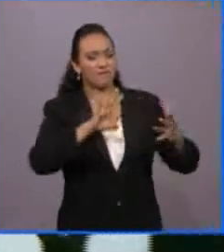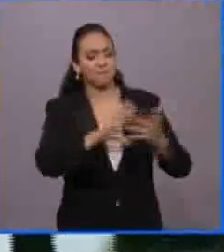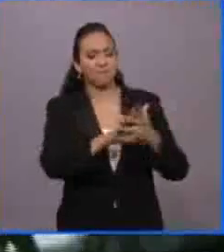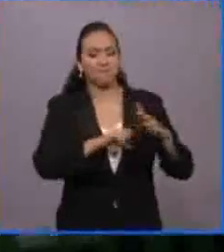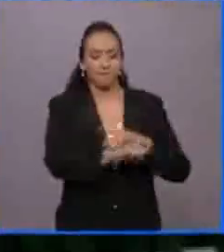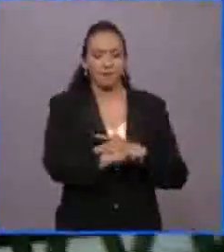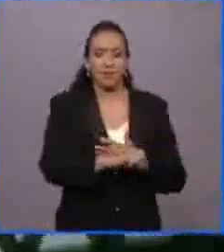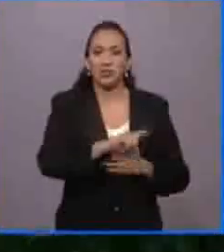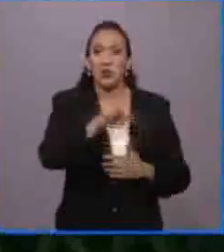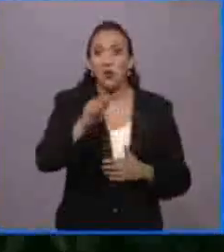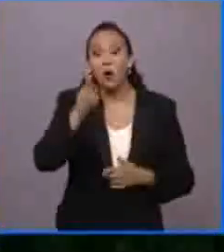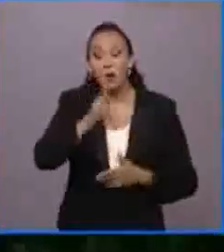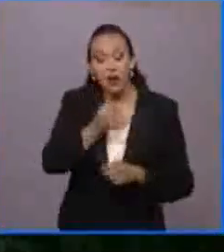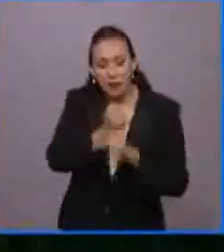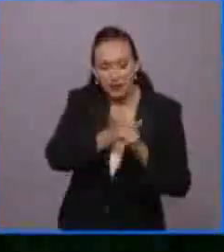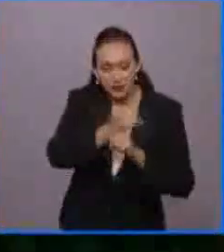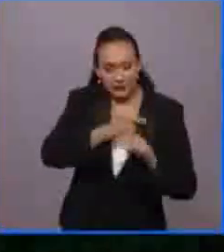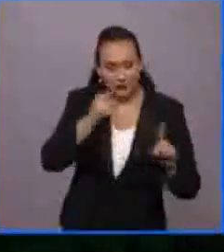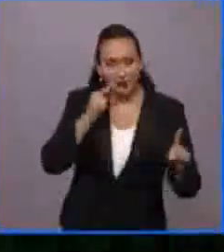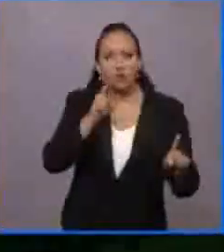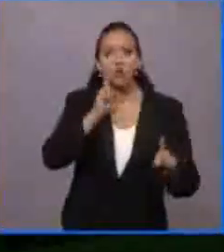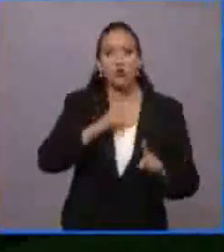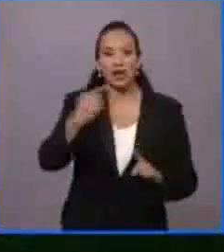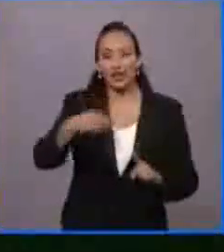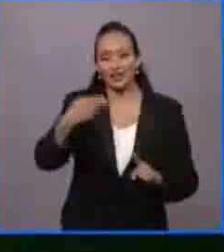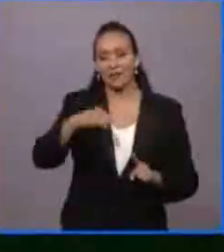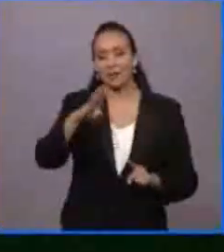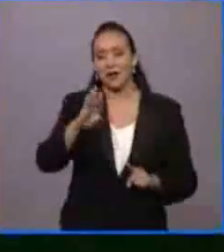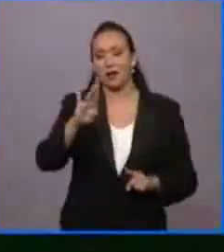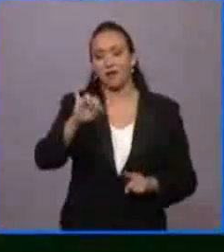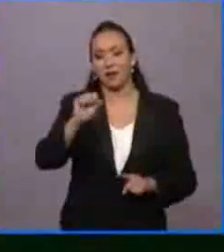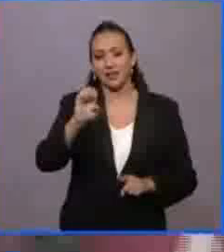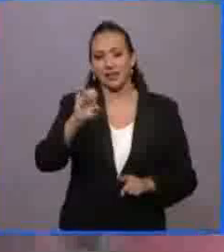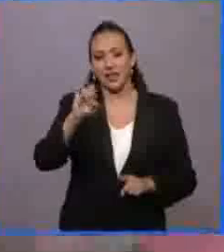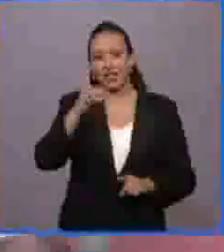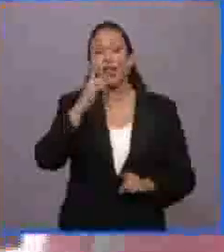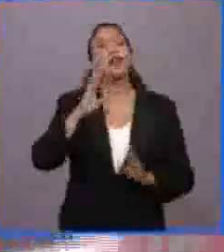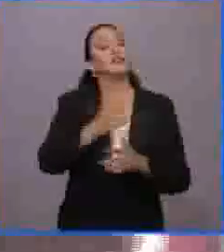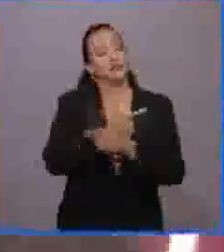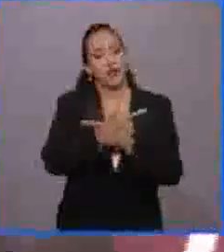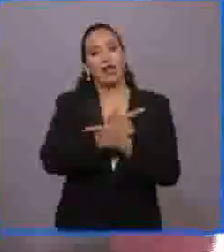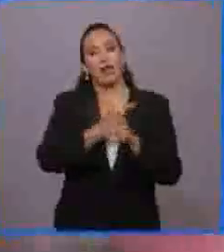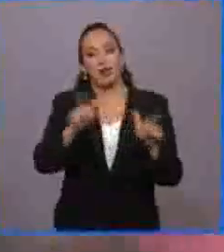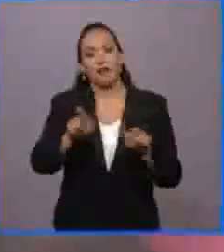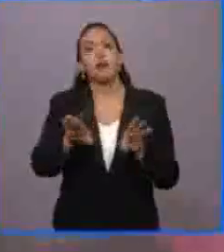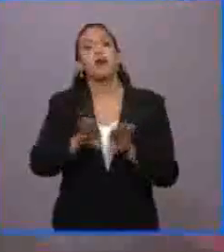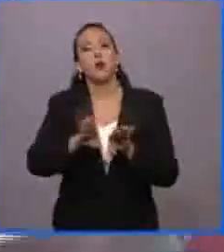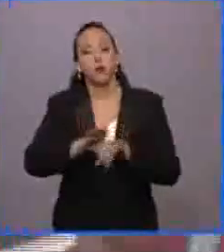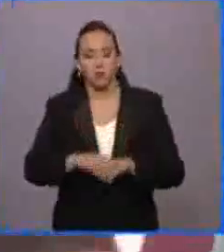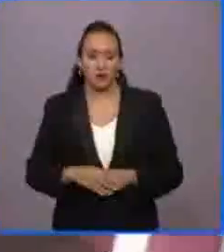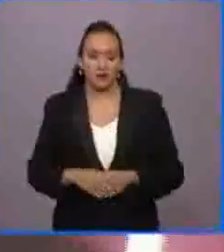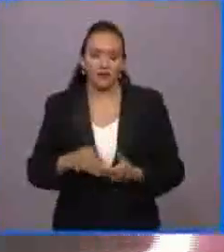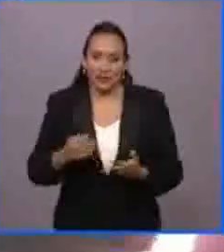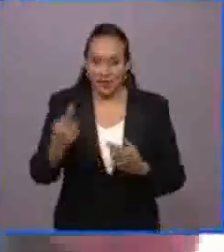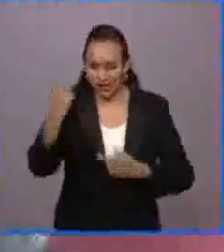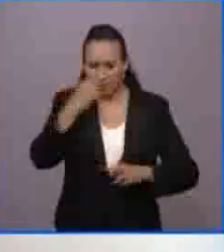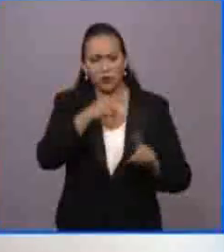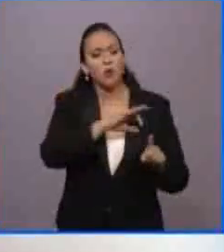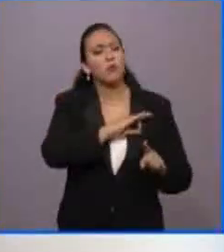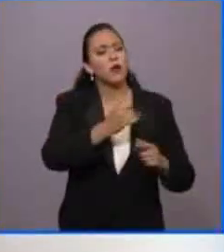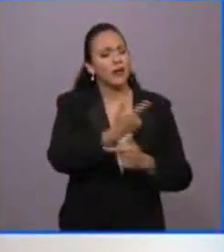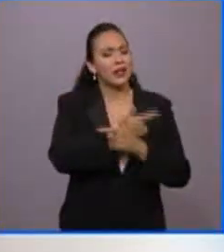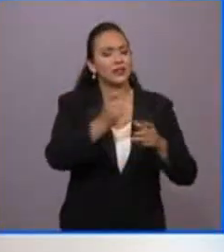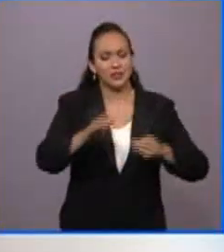se logró que la mujer, identificada como Briseida, obtuviera su libertad mediante la aplicación de la figura de suspensión condicional